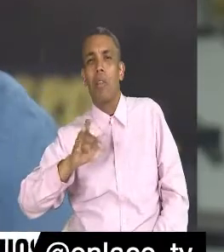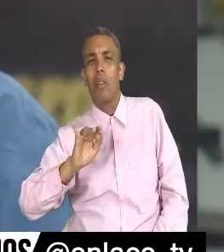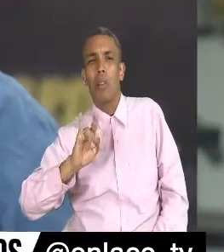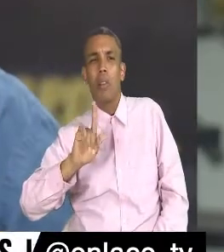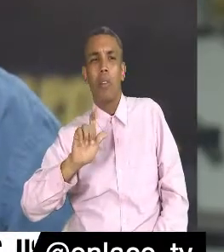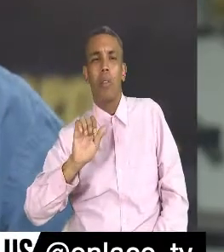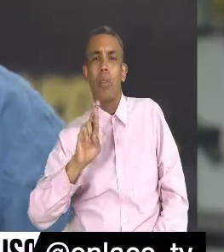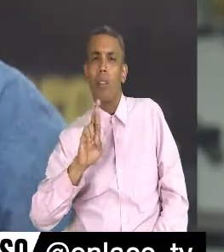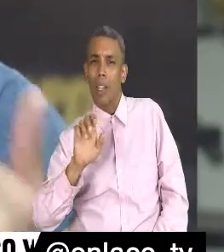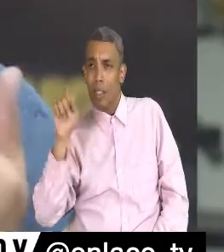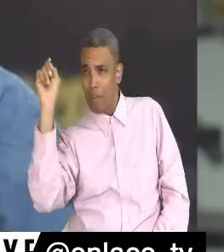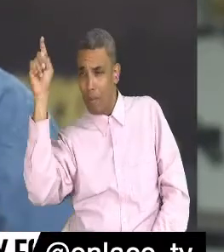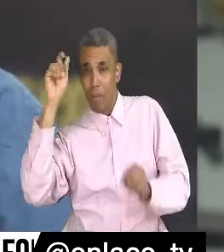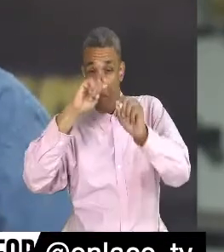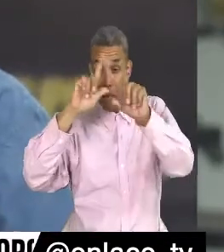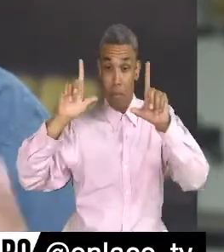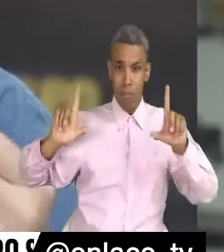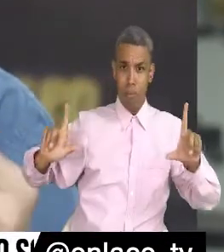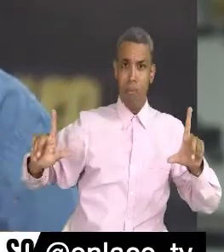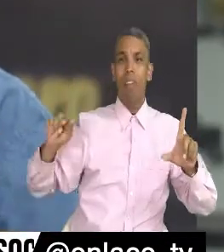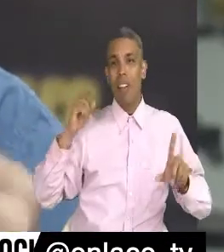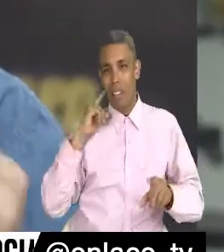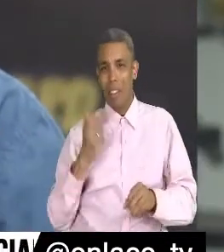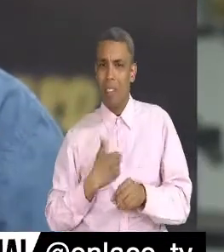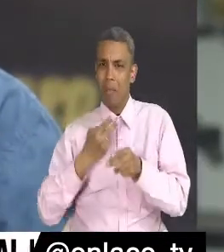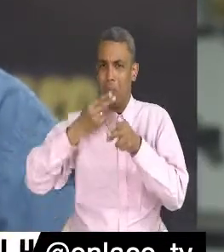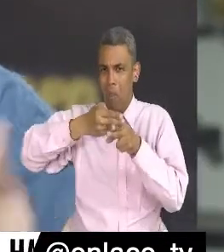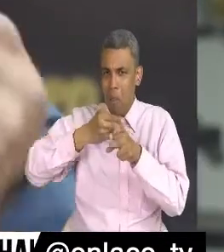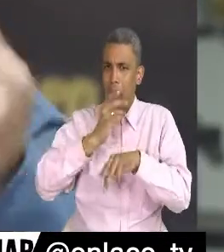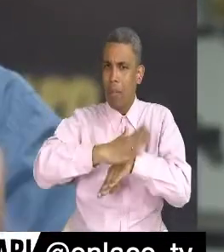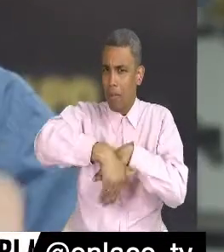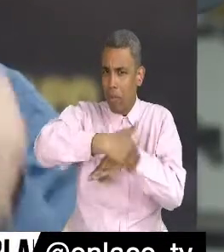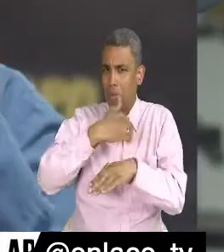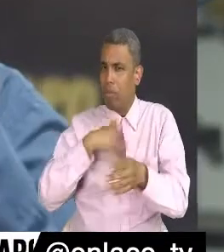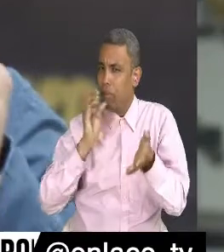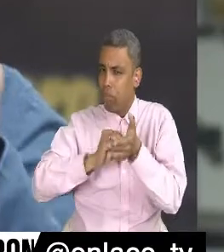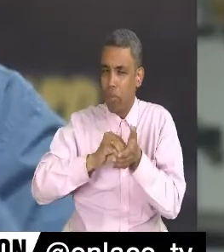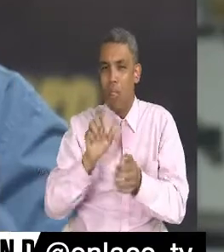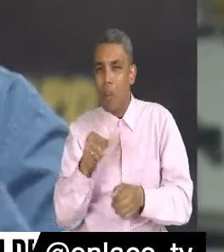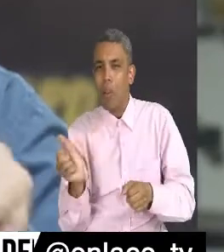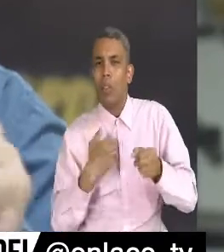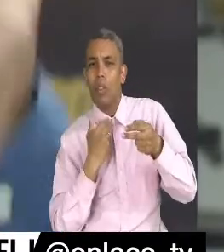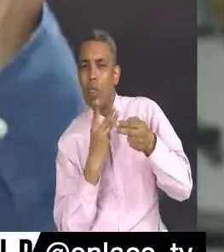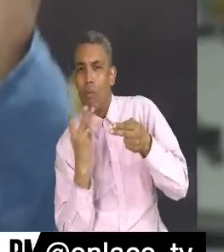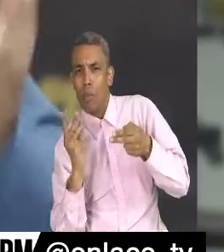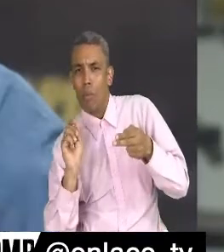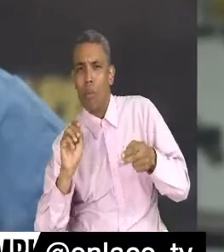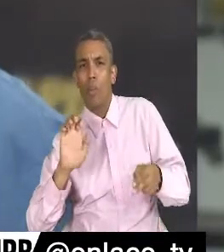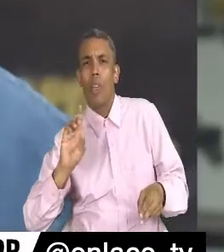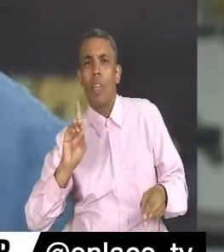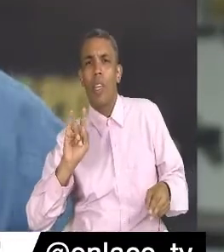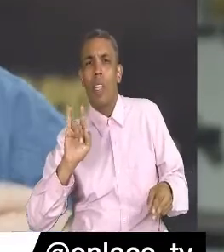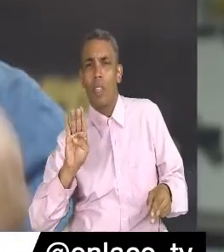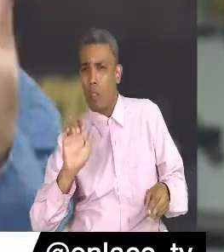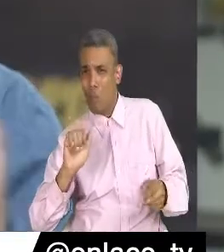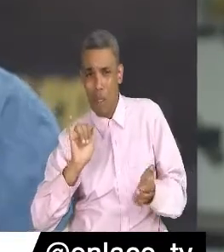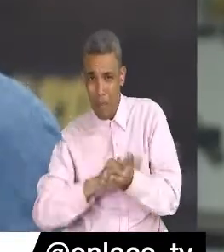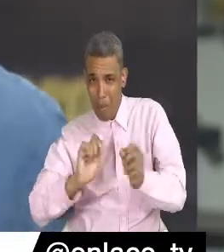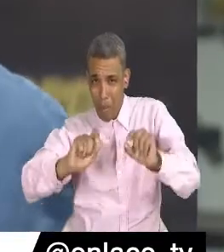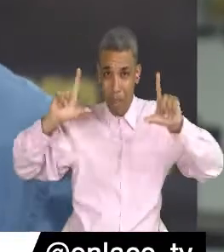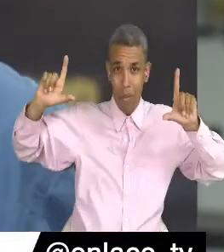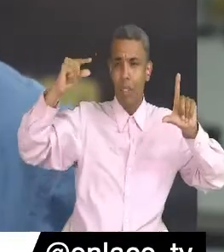donde usted se puede postular en la página de EDUA, eduba.gov.co, lo mismo, le da el clic y ahí de una vez le sale un link